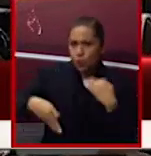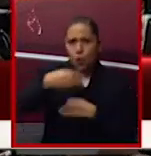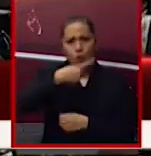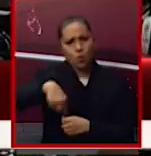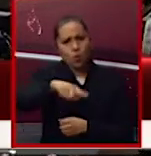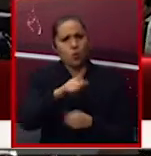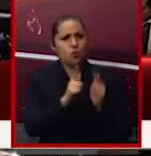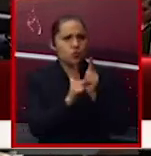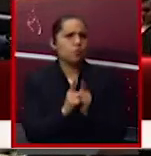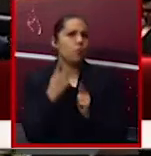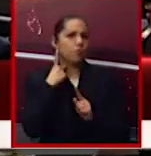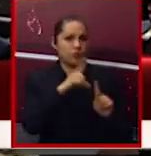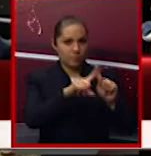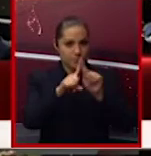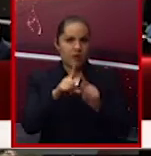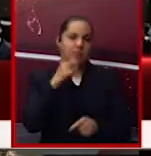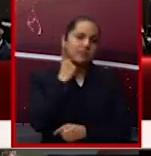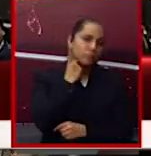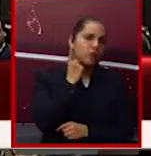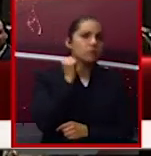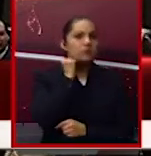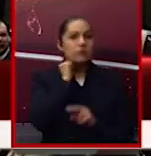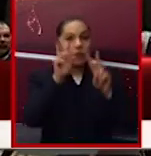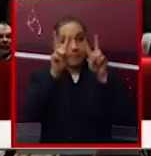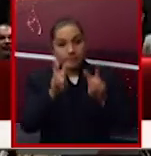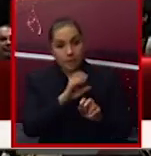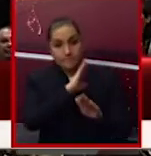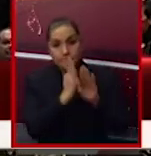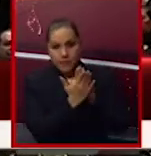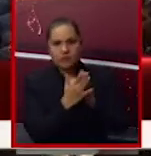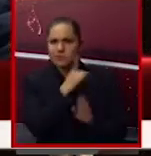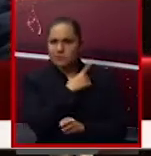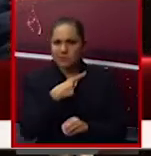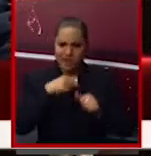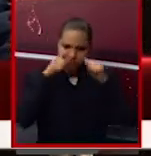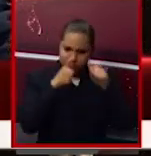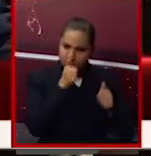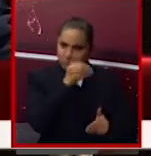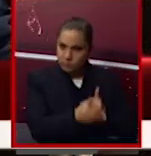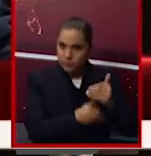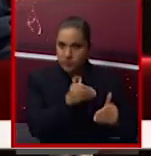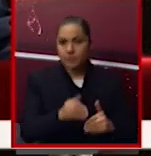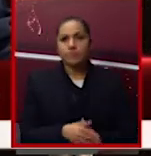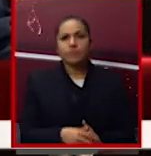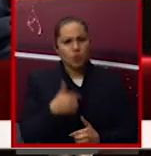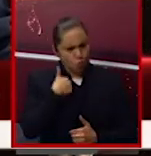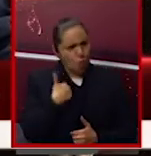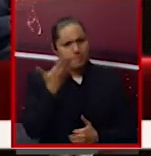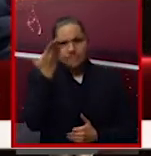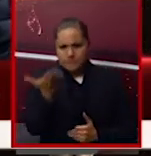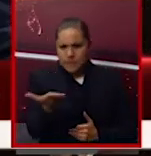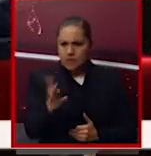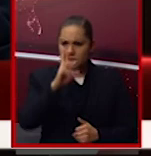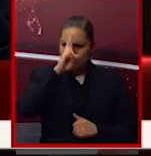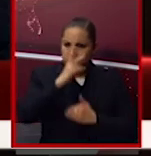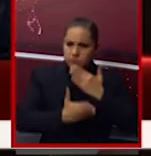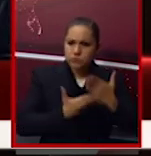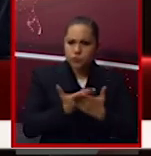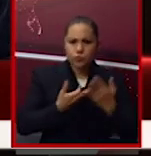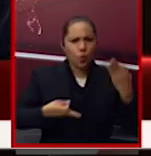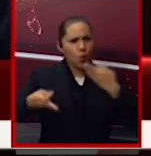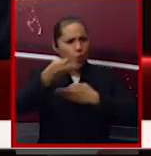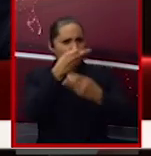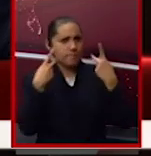aprobar los pendientes que tienen las cámaras. Invito con respeto a todos los grupos parlamentarios a separar la